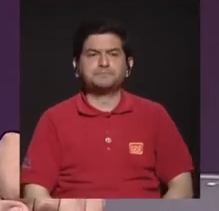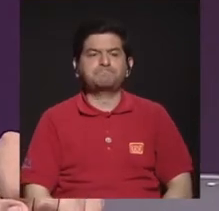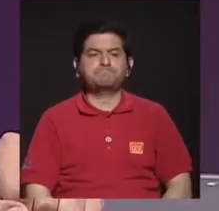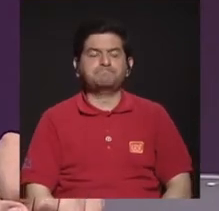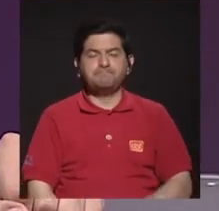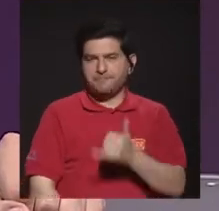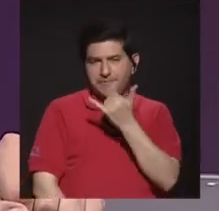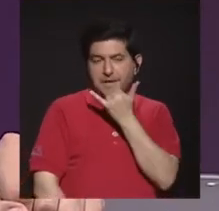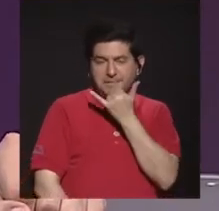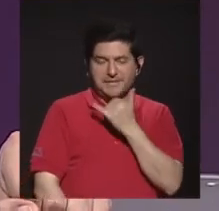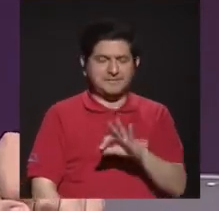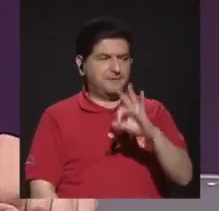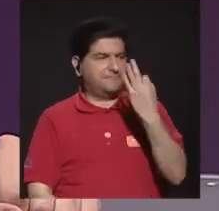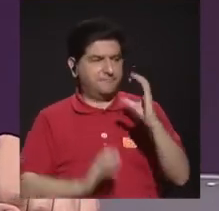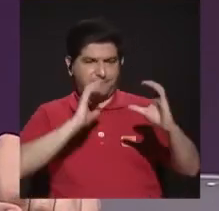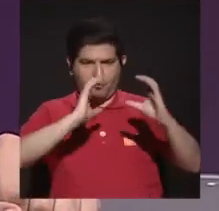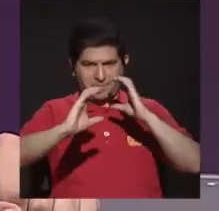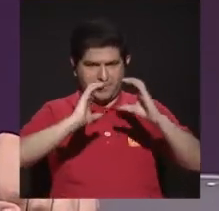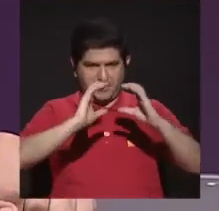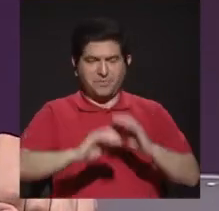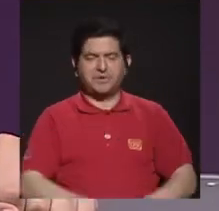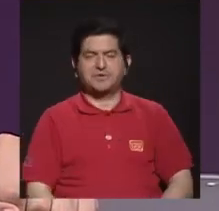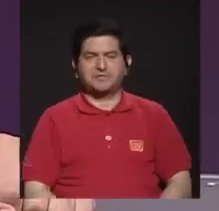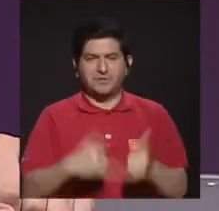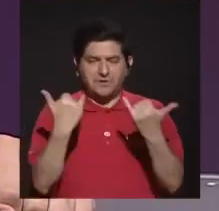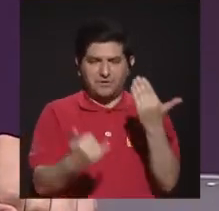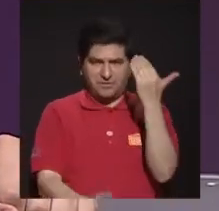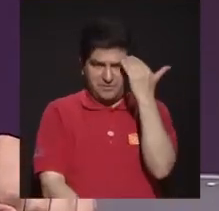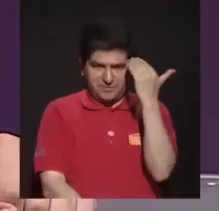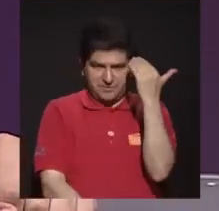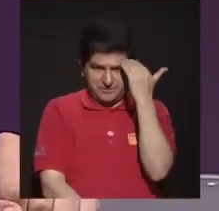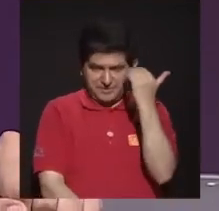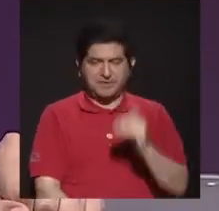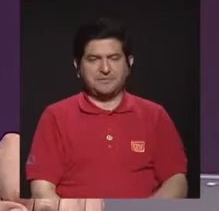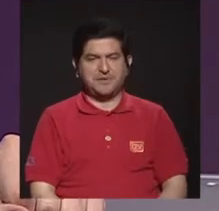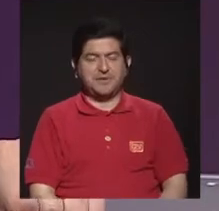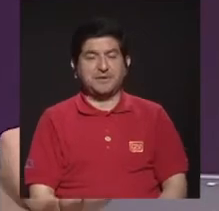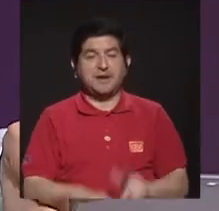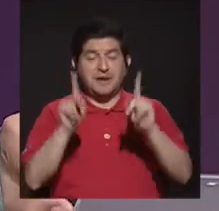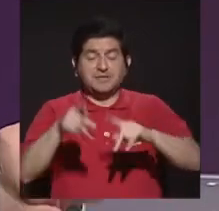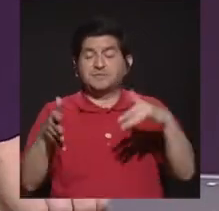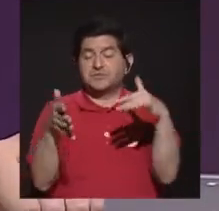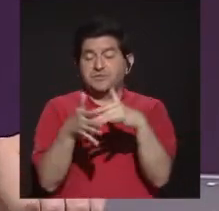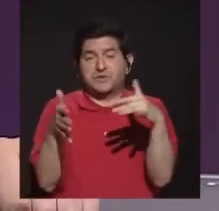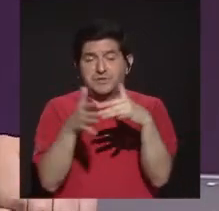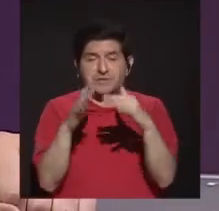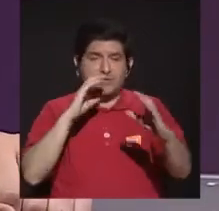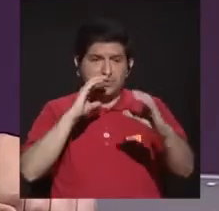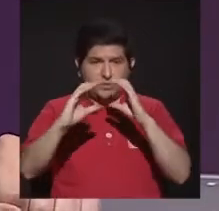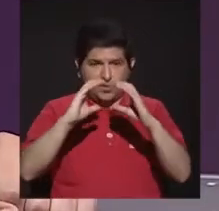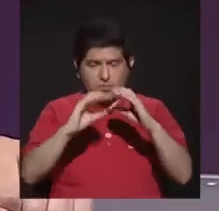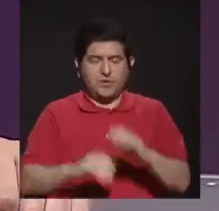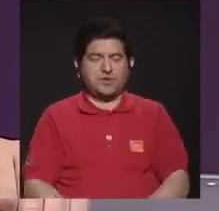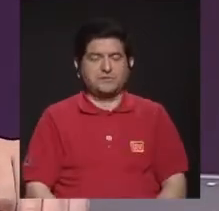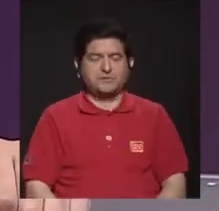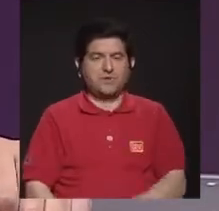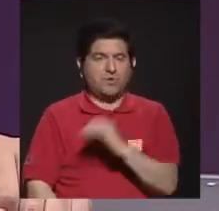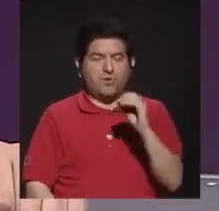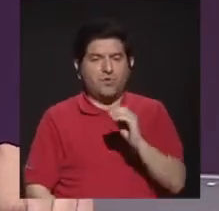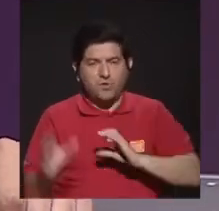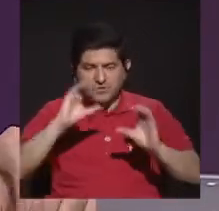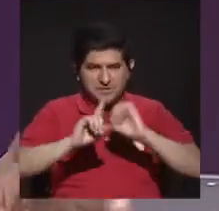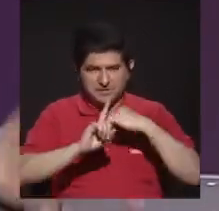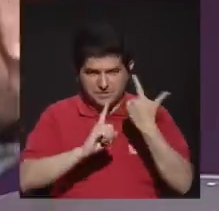Ocurre que los medios de comunicación, como sabemos, por lo menos los que estudiamos comunicación o procesos sociales,